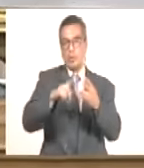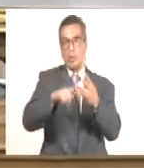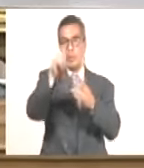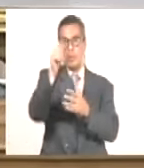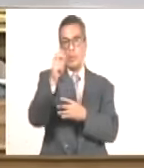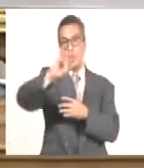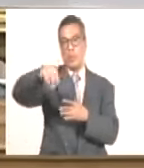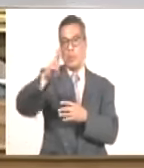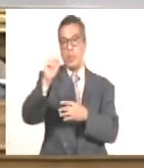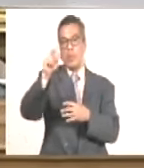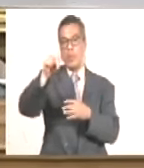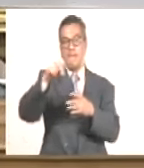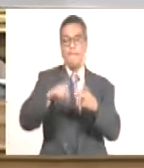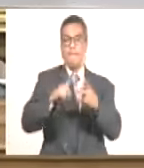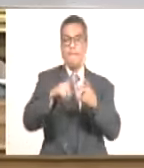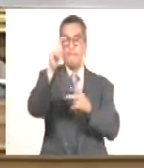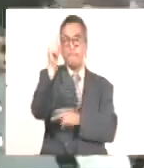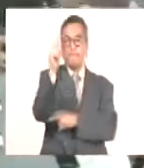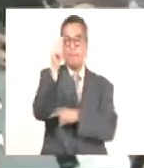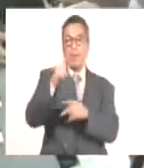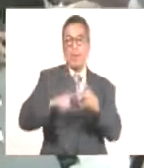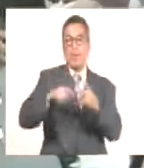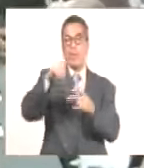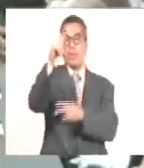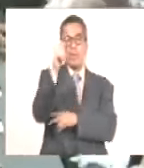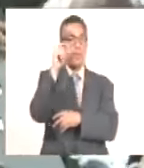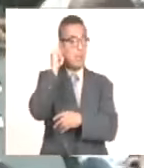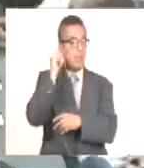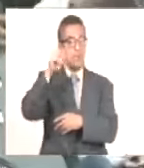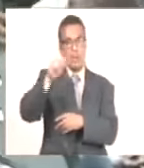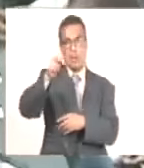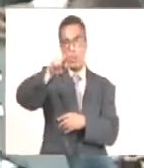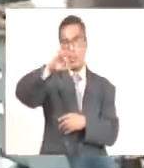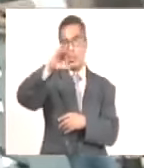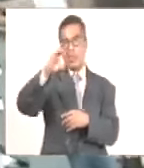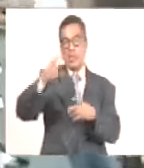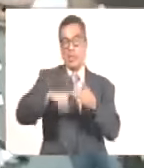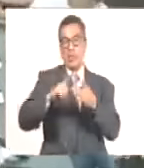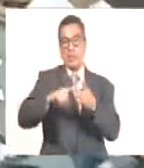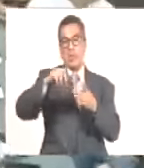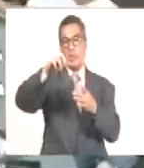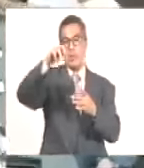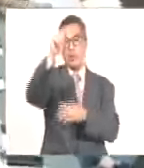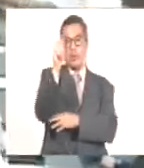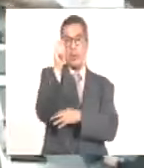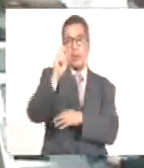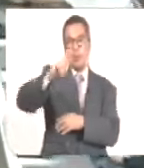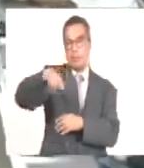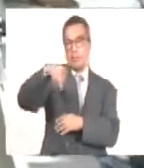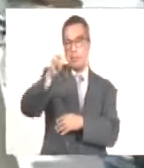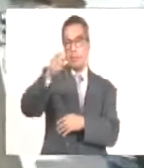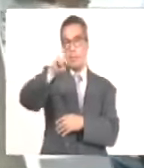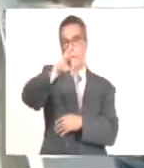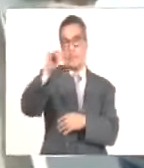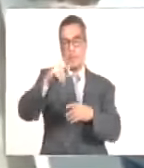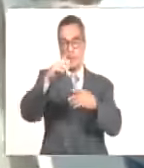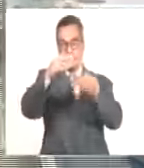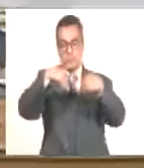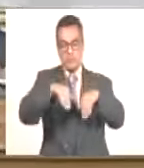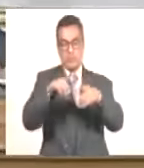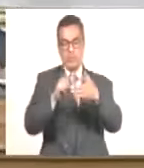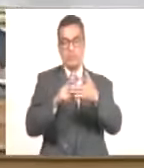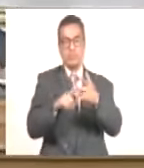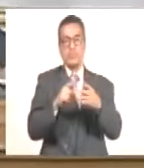Juan Carlos Alvarado, la diputada América Pérez y el diputado Miguel Pérez Abad. Siguiente punto de la